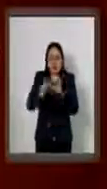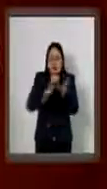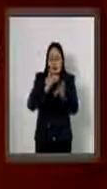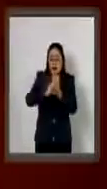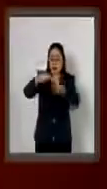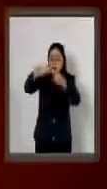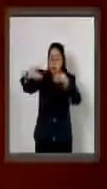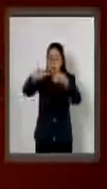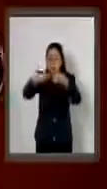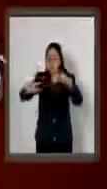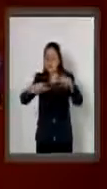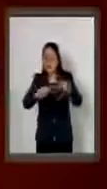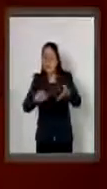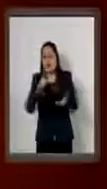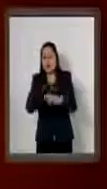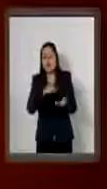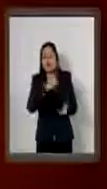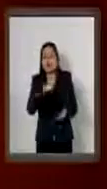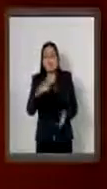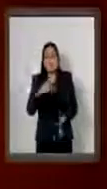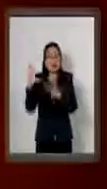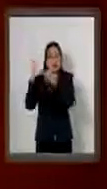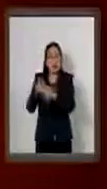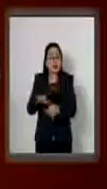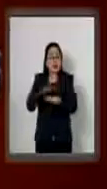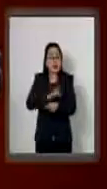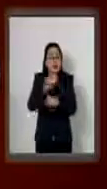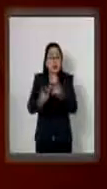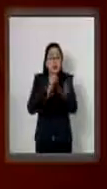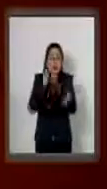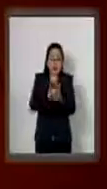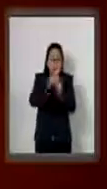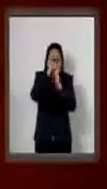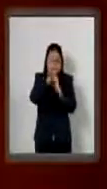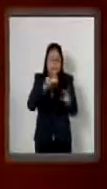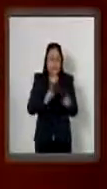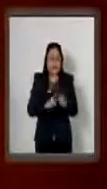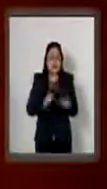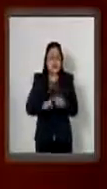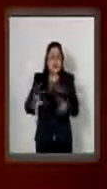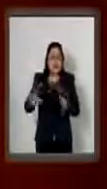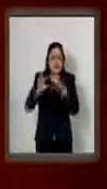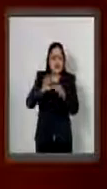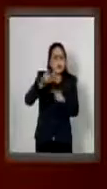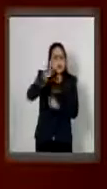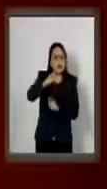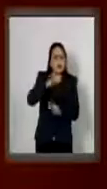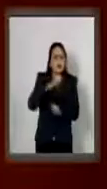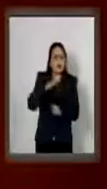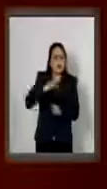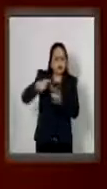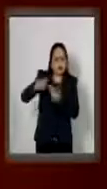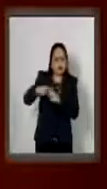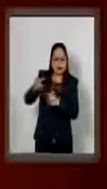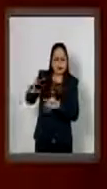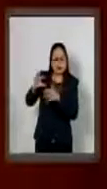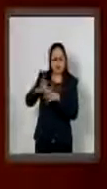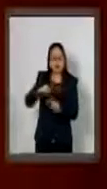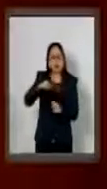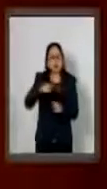deben cumplir por lo menos los principios de legalidad y taxatividad. Así lo ha